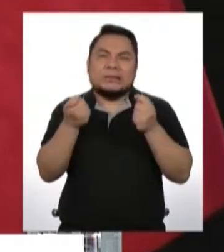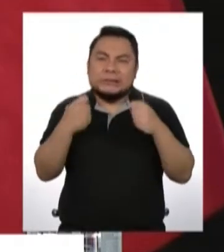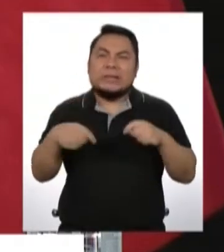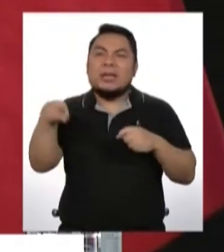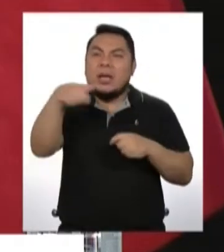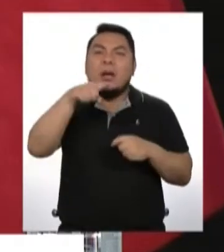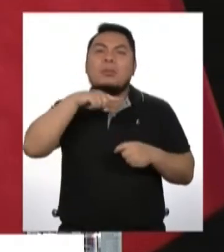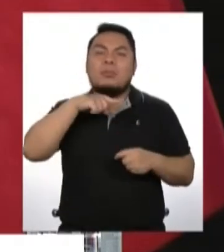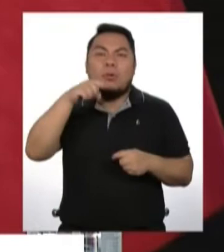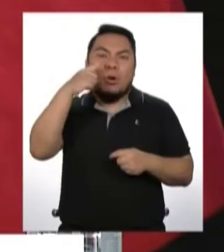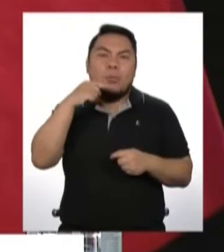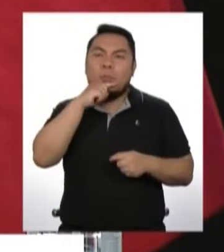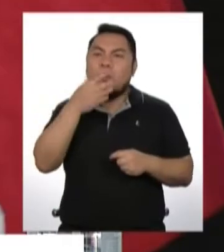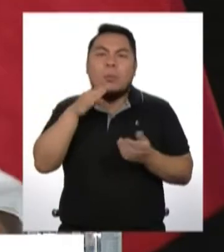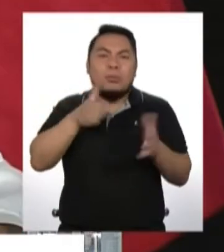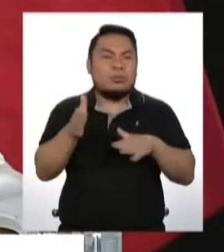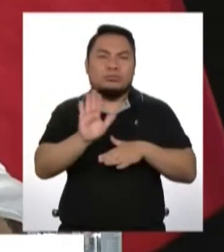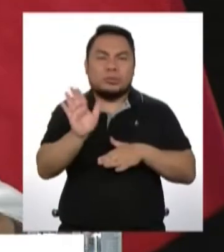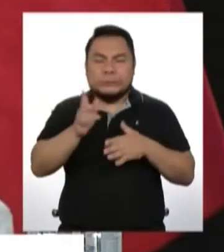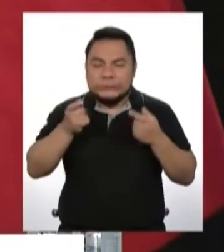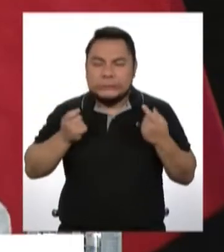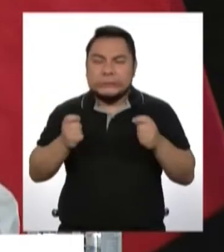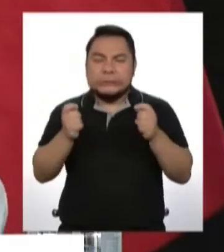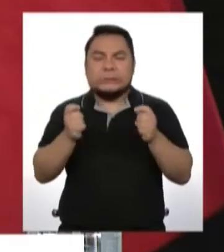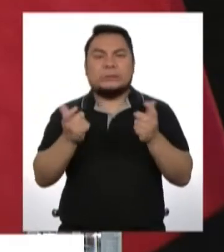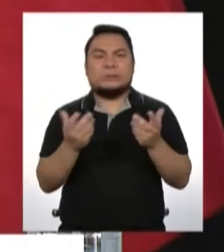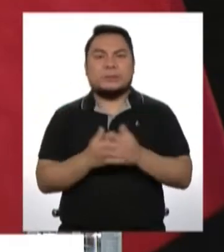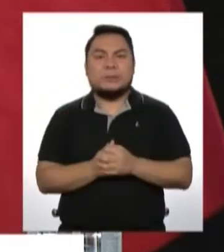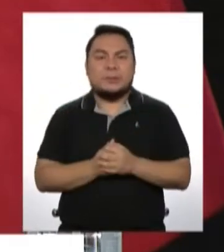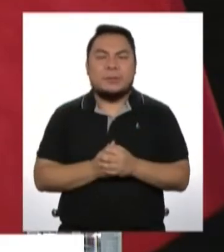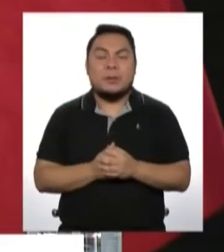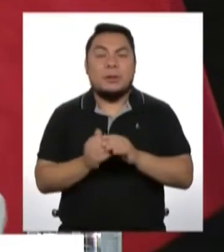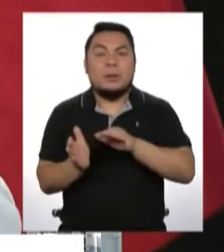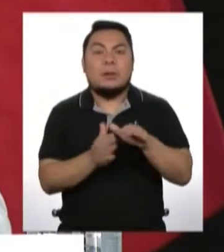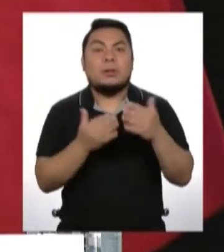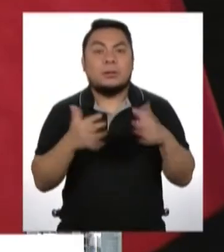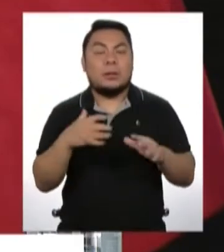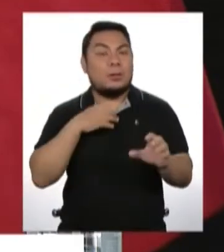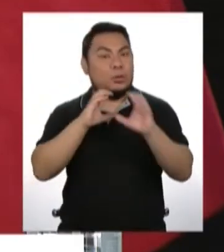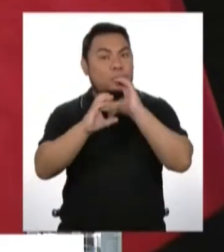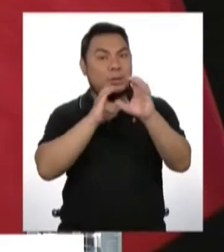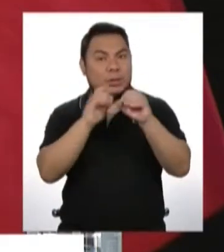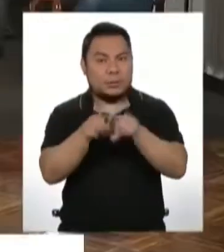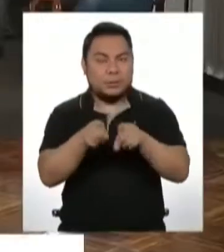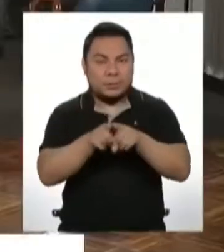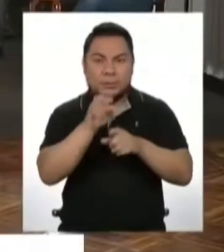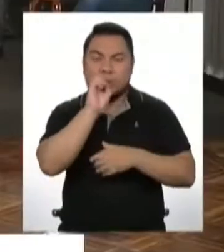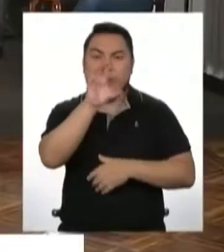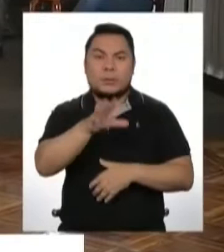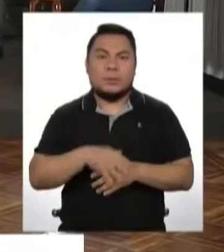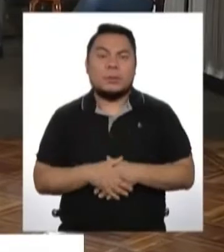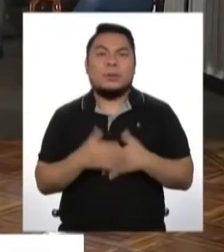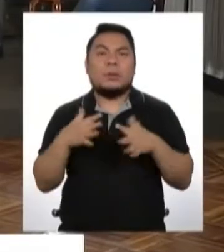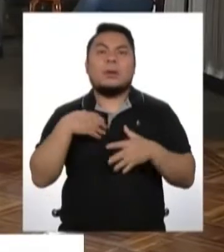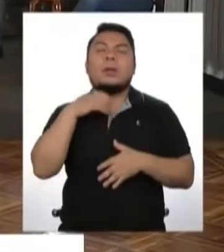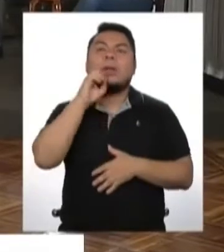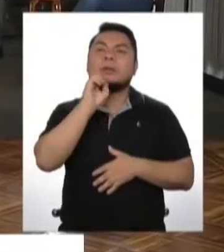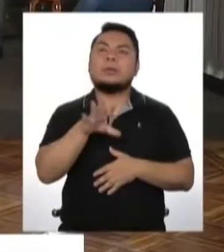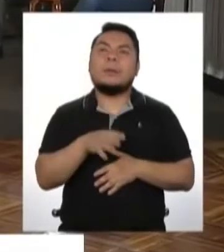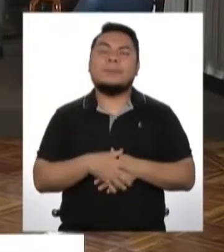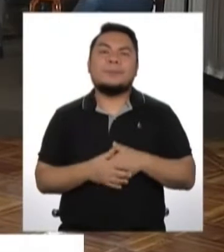muerte de las personas que han sido afectadas, ¿no? Hay que comunicar también que, como le